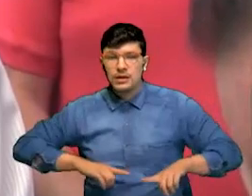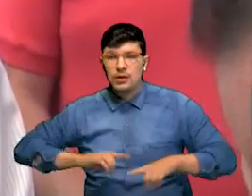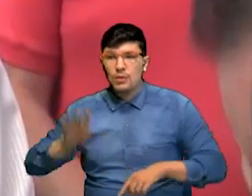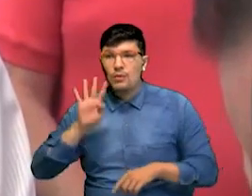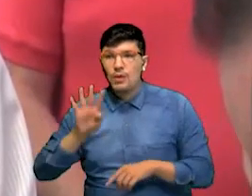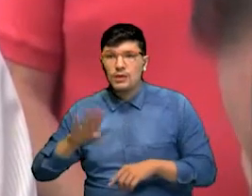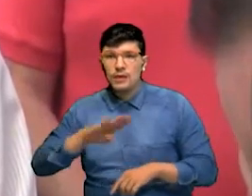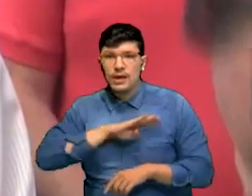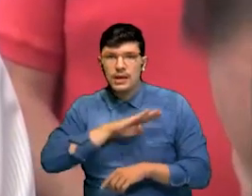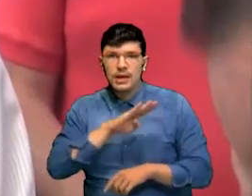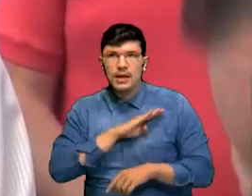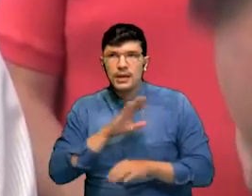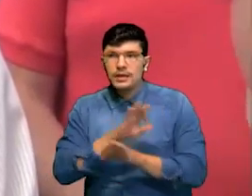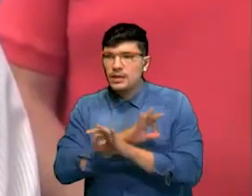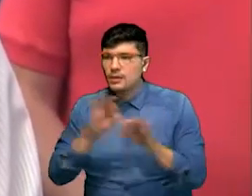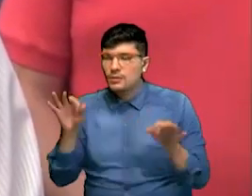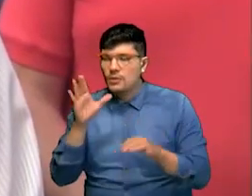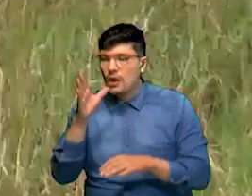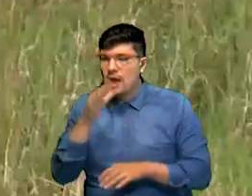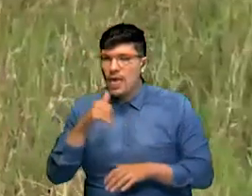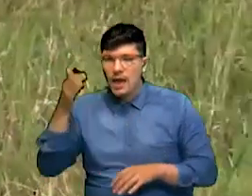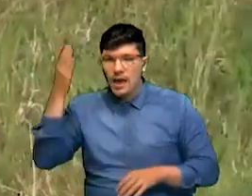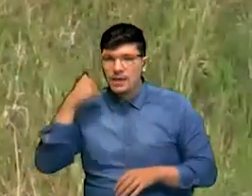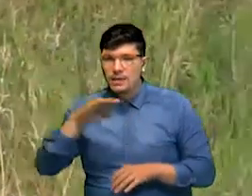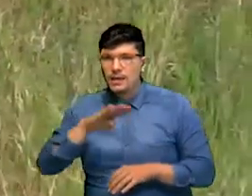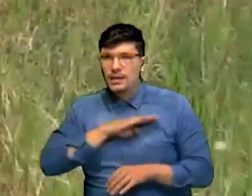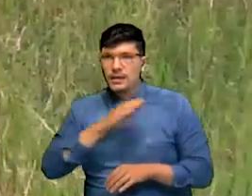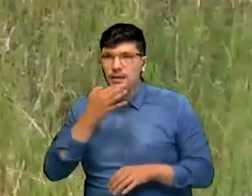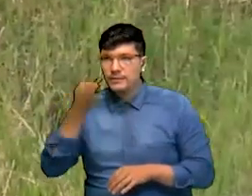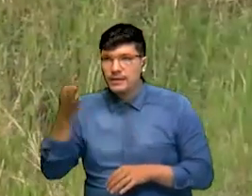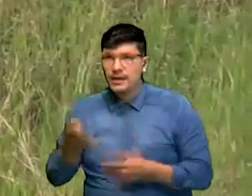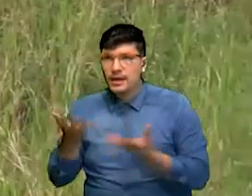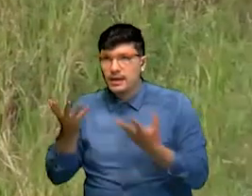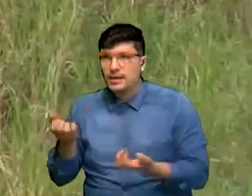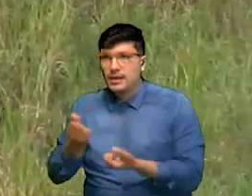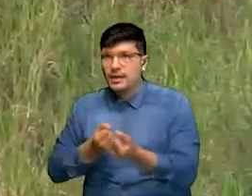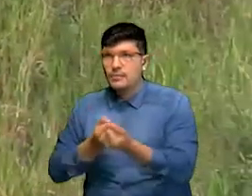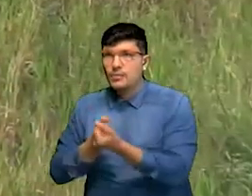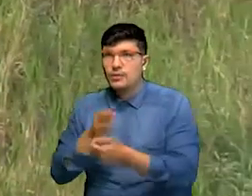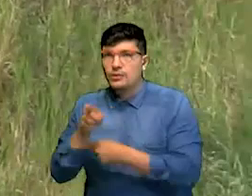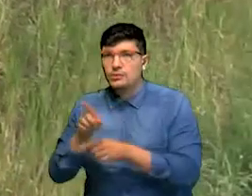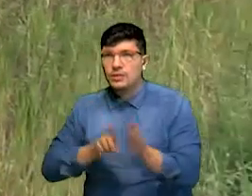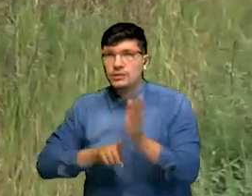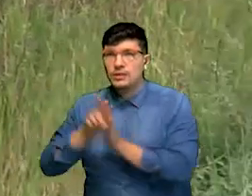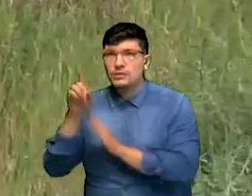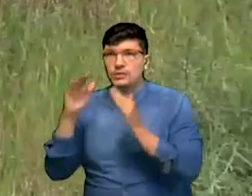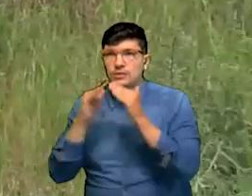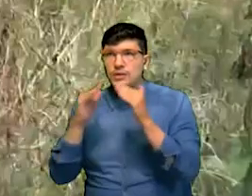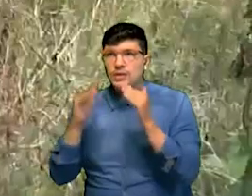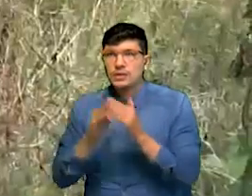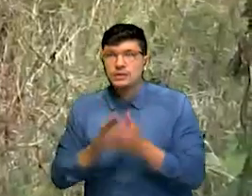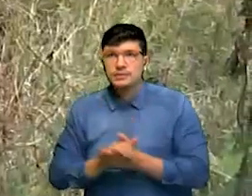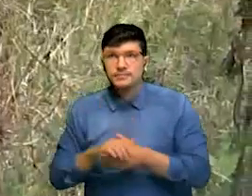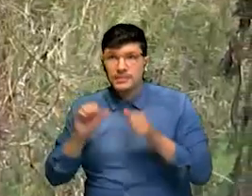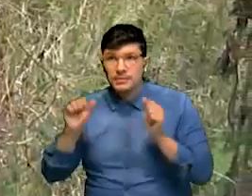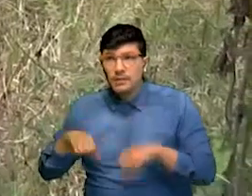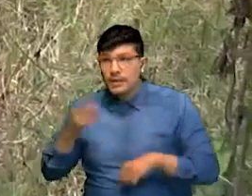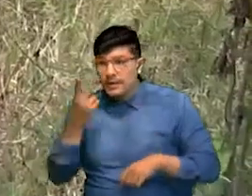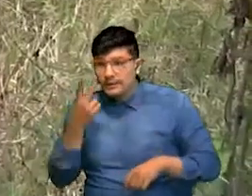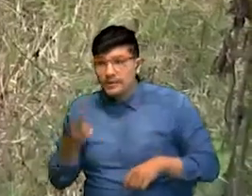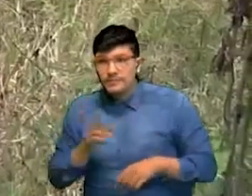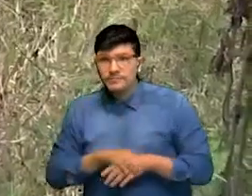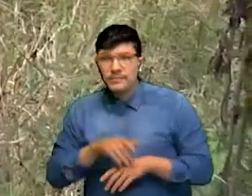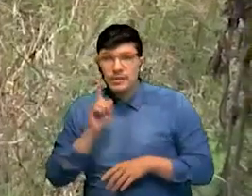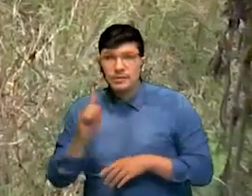que ninguna de estos alcaldes han querido verdaderamente desarrollar este proyecto de vivienda como se podrá observar más adelante este